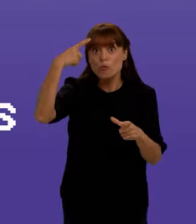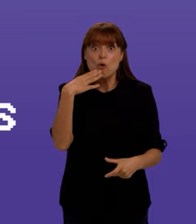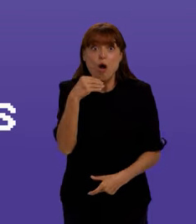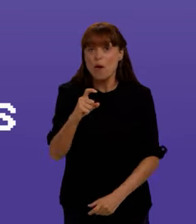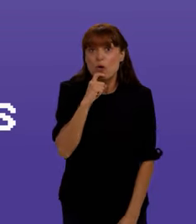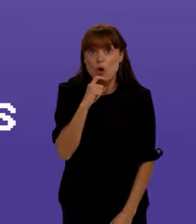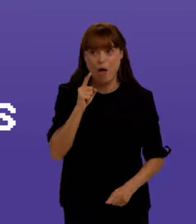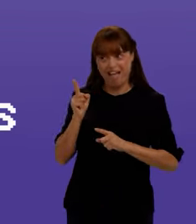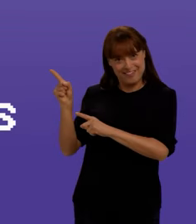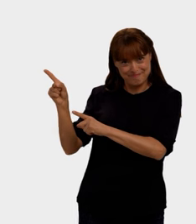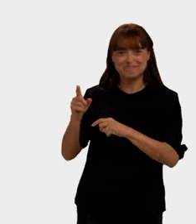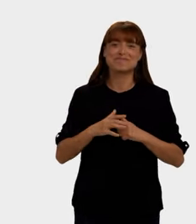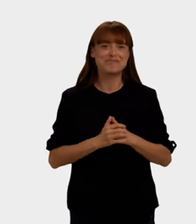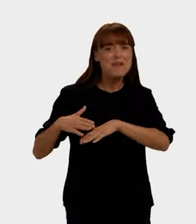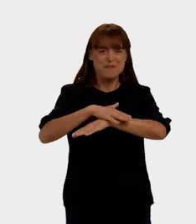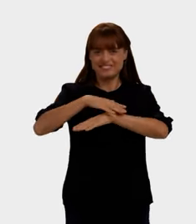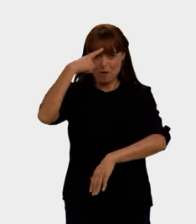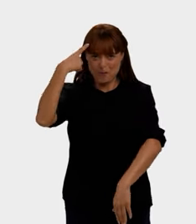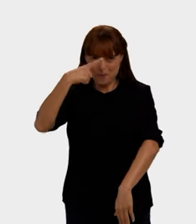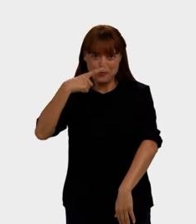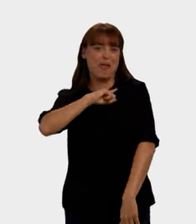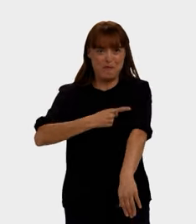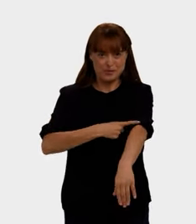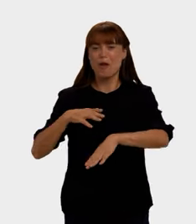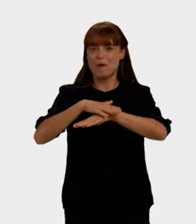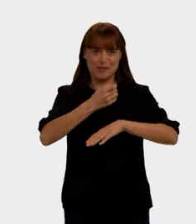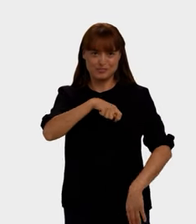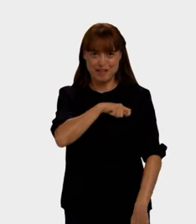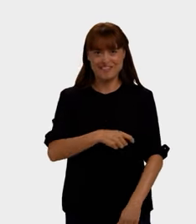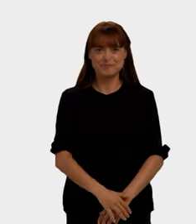bonoculturajoven.gob.es. Ministerio de Cultura y Deporte. Gobierno de España.